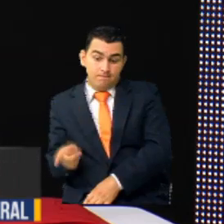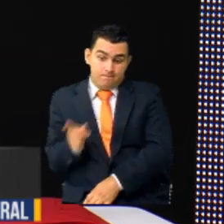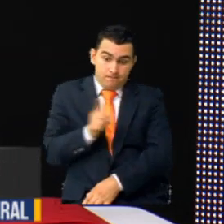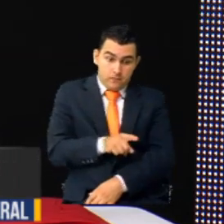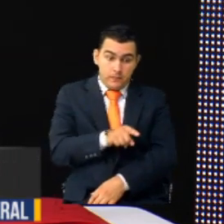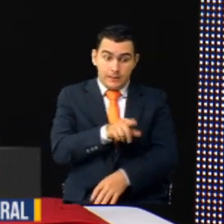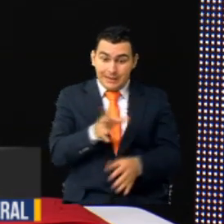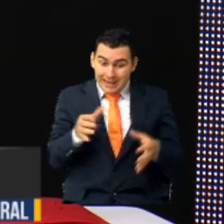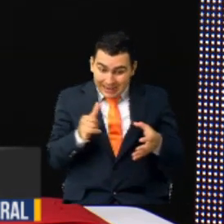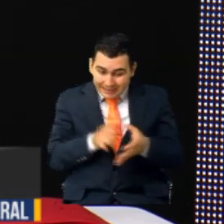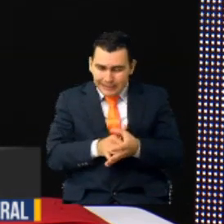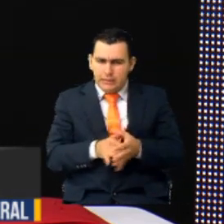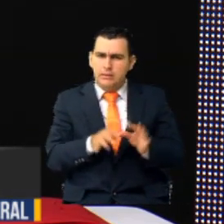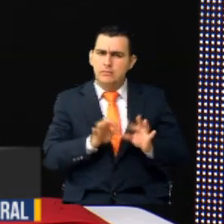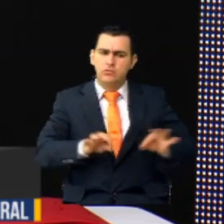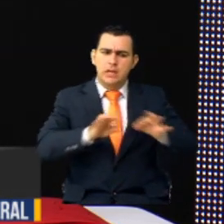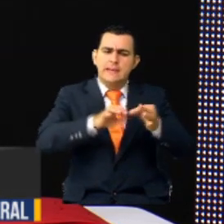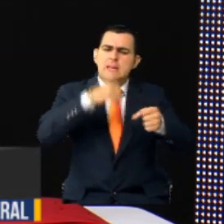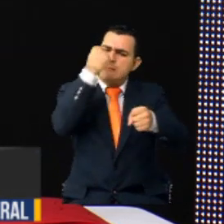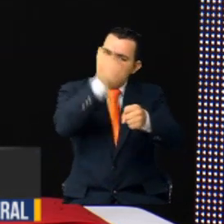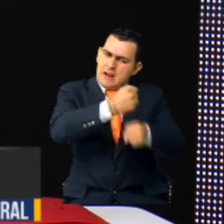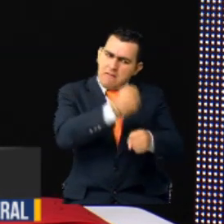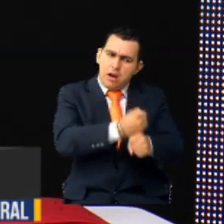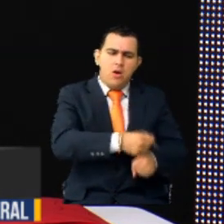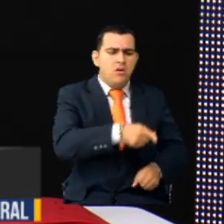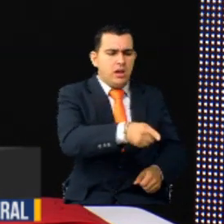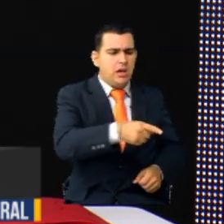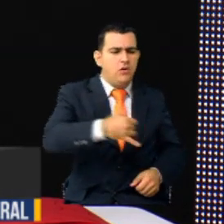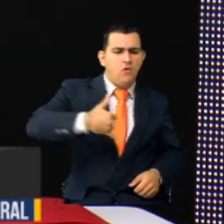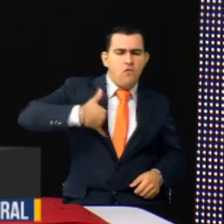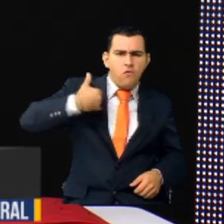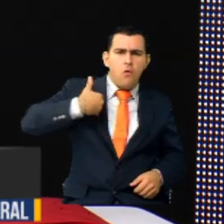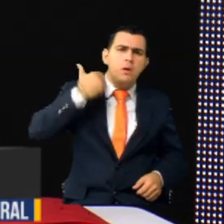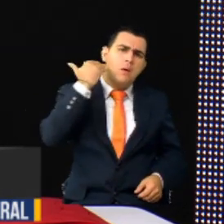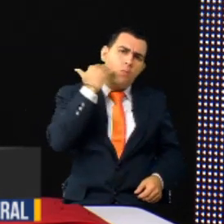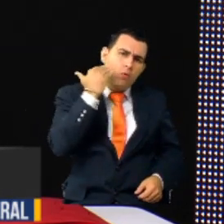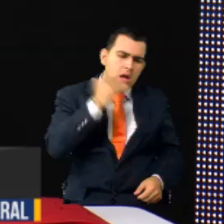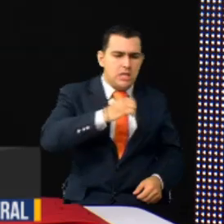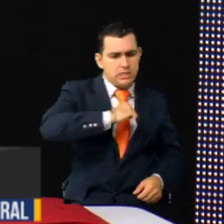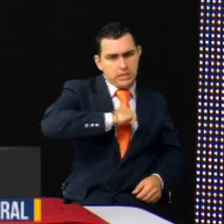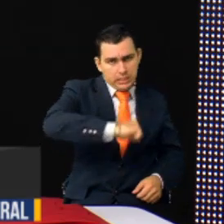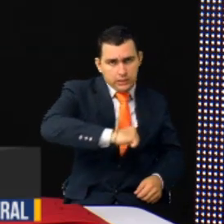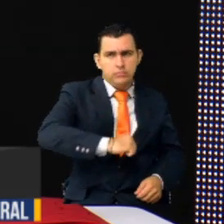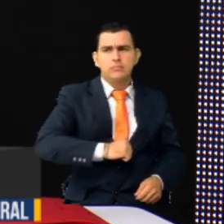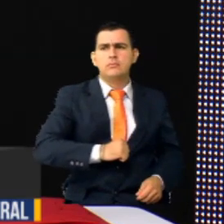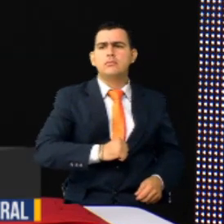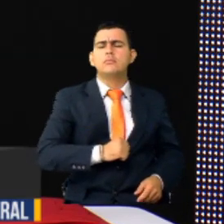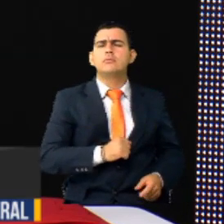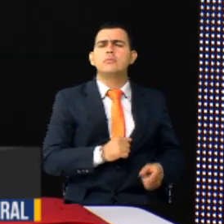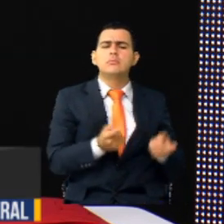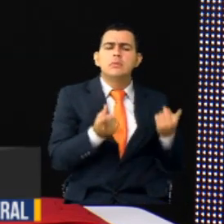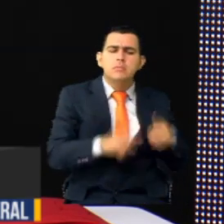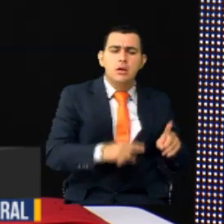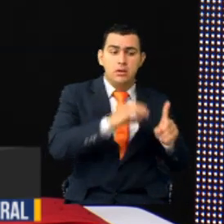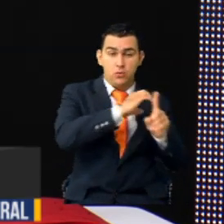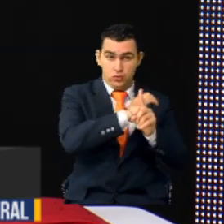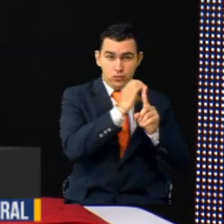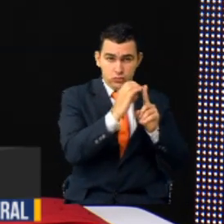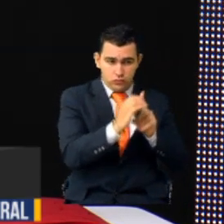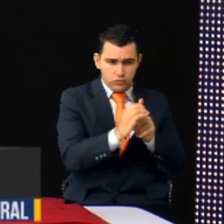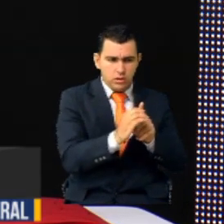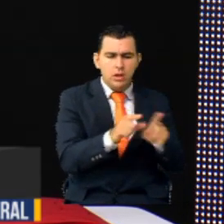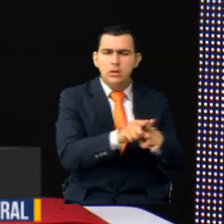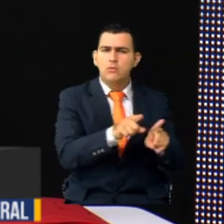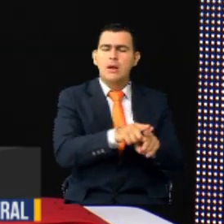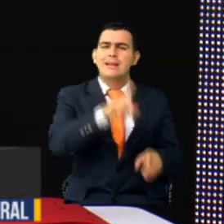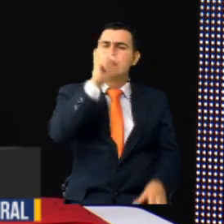reivindicar ese trabajo y esos derechos que tiene la mujer. Pero también vamos a hacer, a través de la cultura ciudadana, una gran